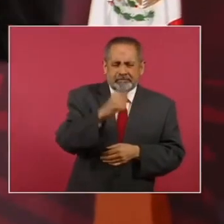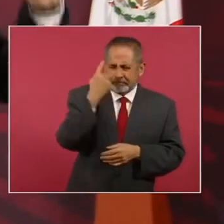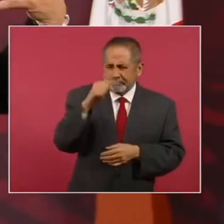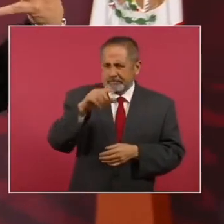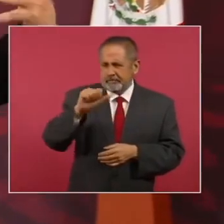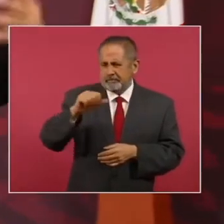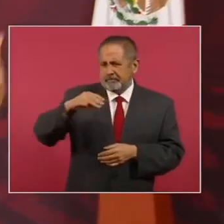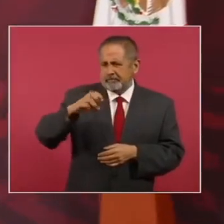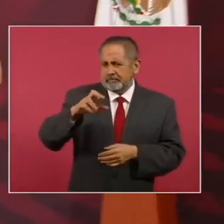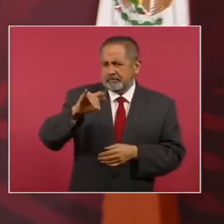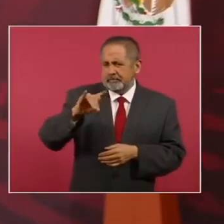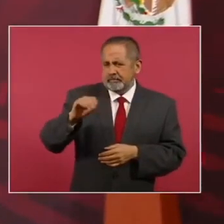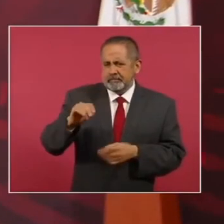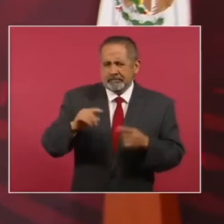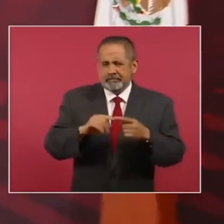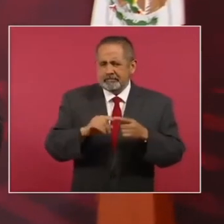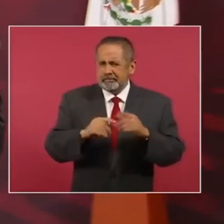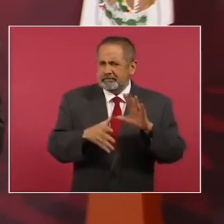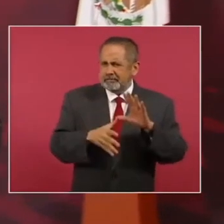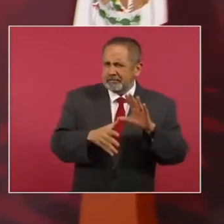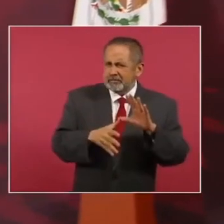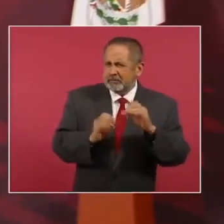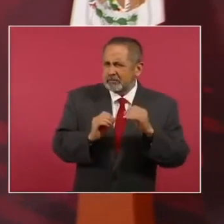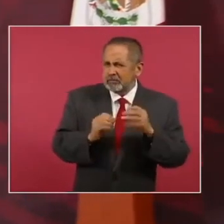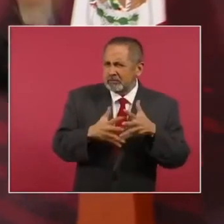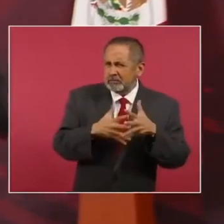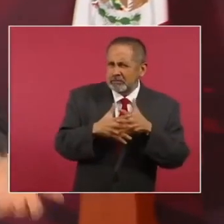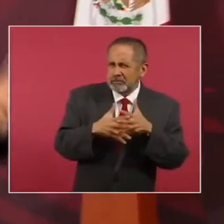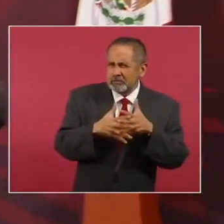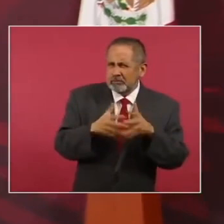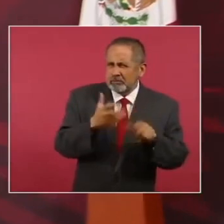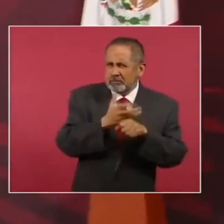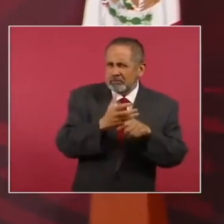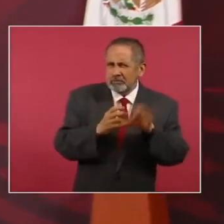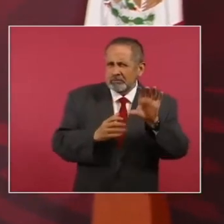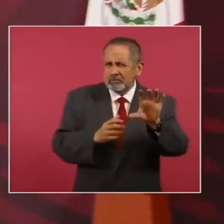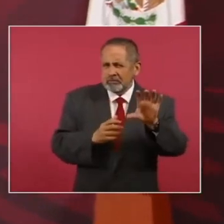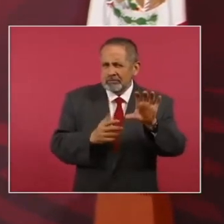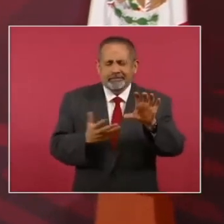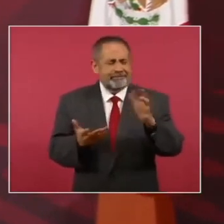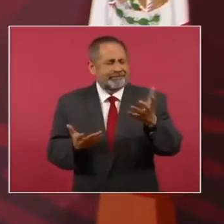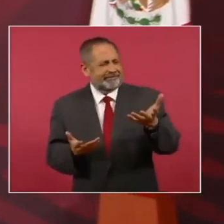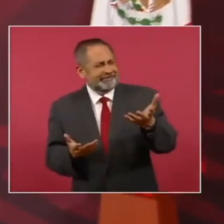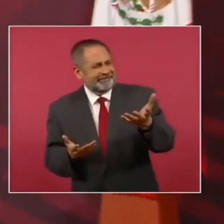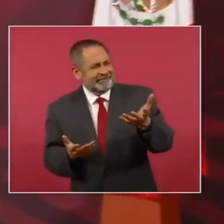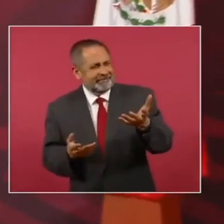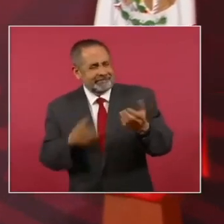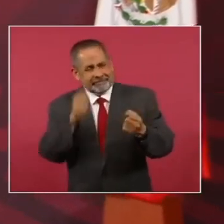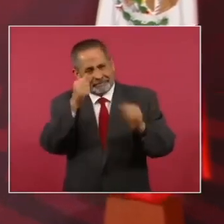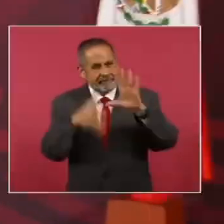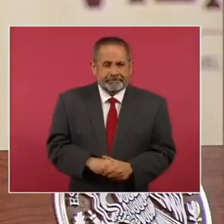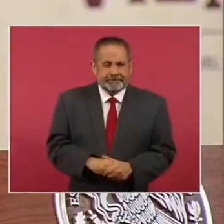América es un país, no es un continente.